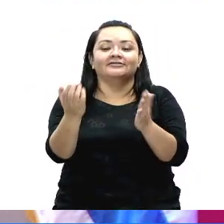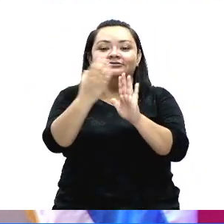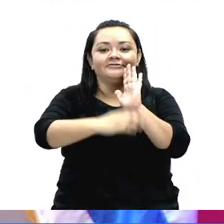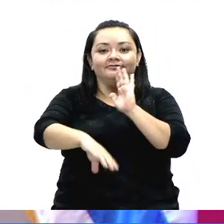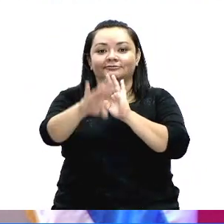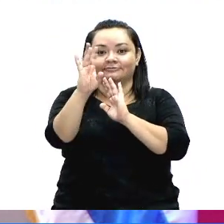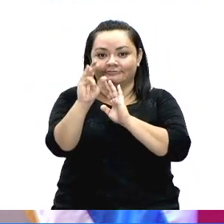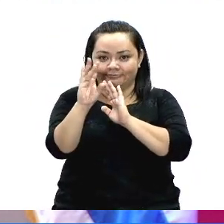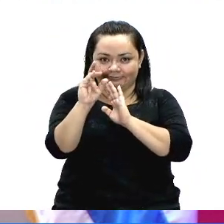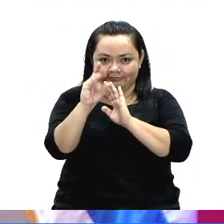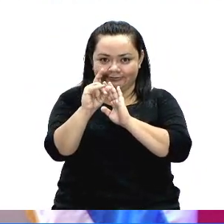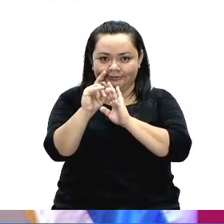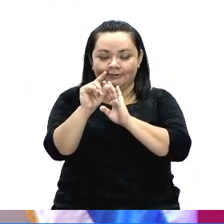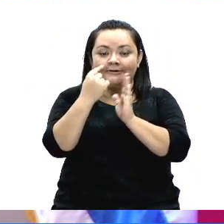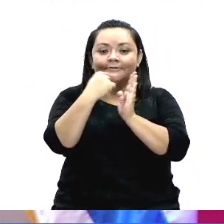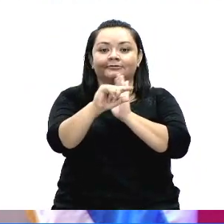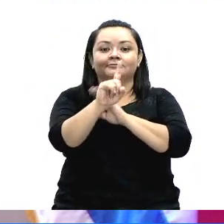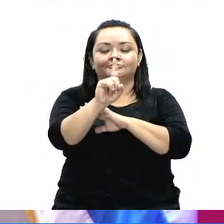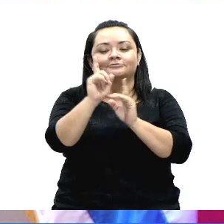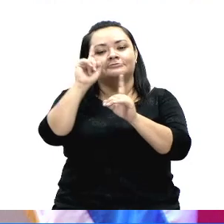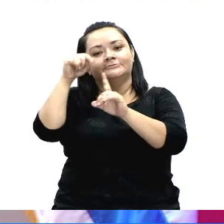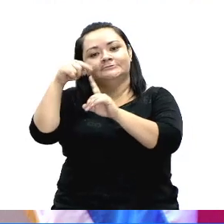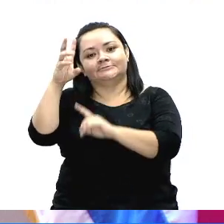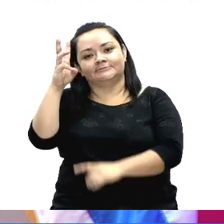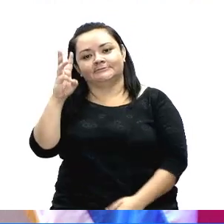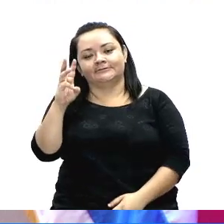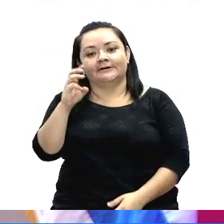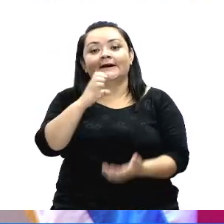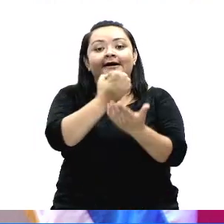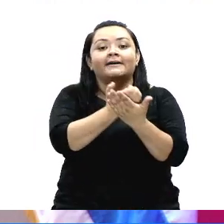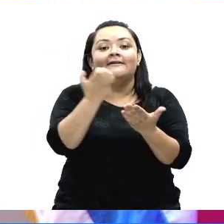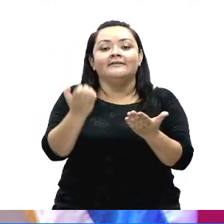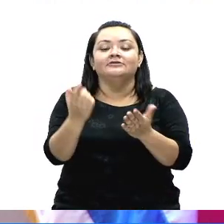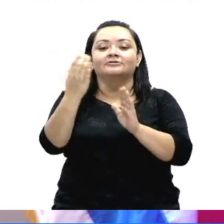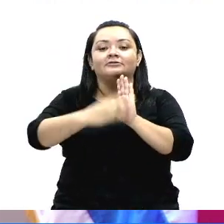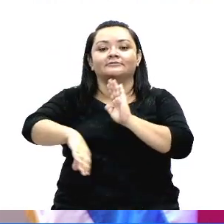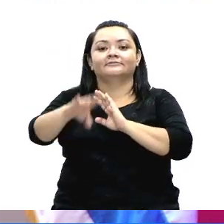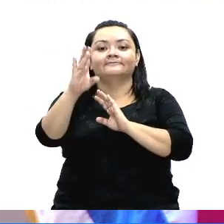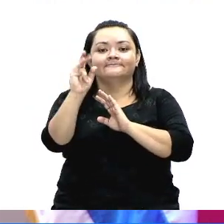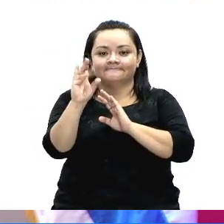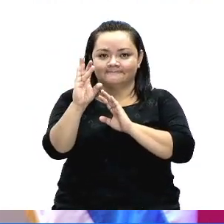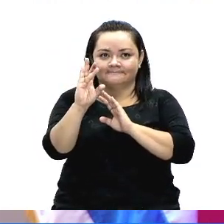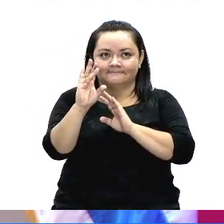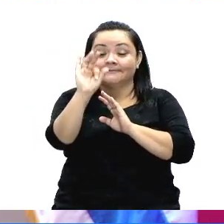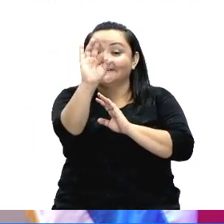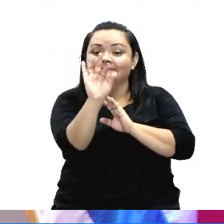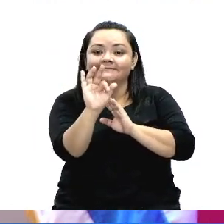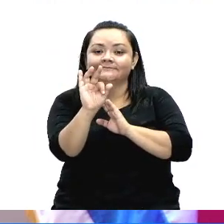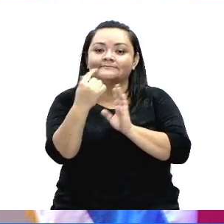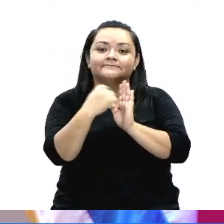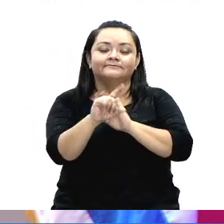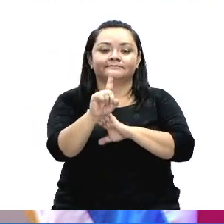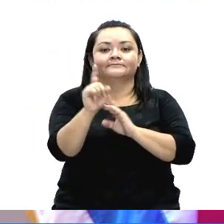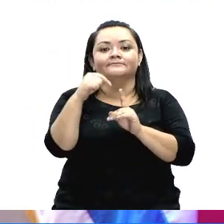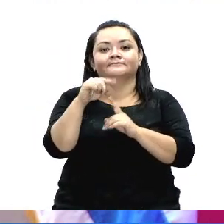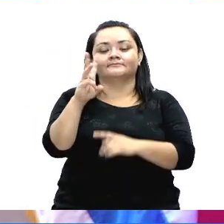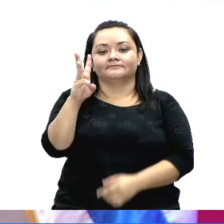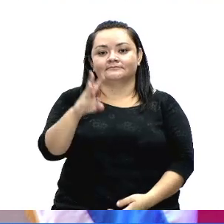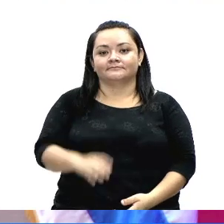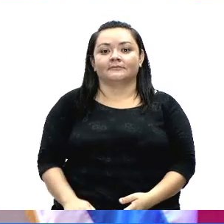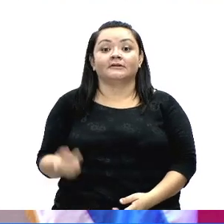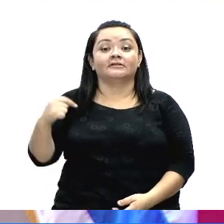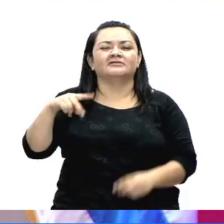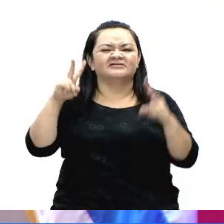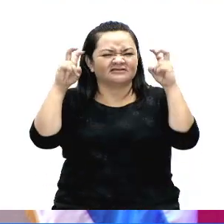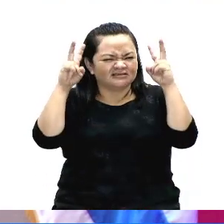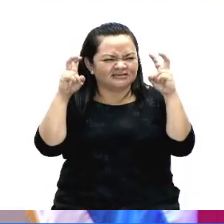versículos del 1 al 6 éxodo capítulo 19 versículo 1 al 6 hemos titulado la meditación de esta mañana